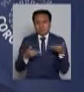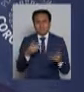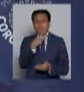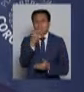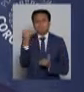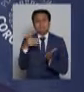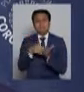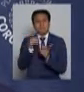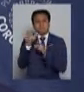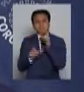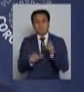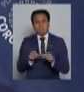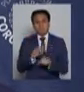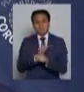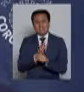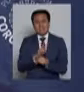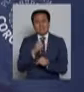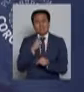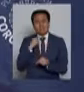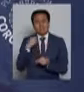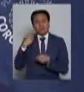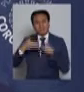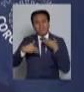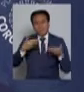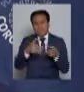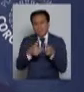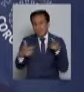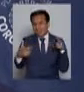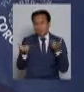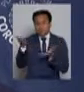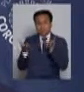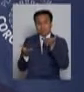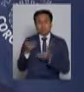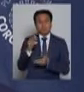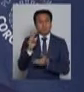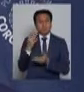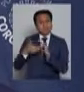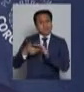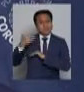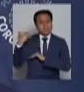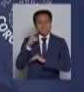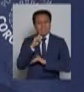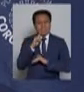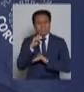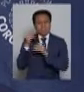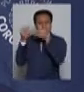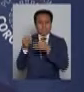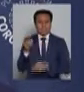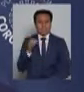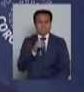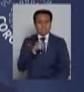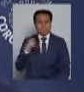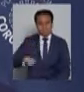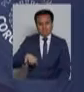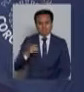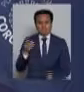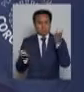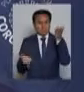300.000 contagiados totales, comparados con los 82.000 que hubo en total en China. Son